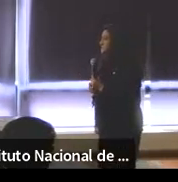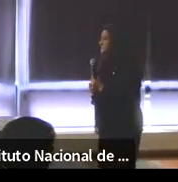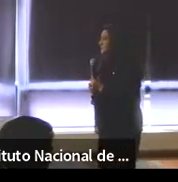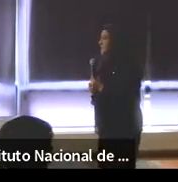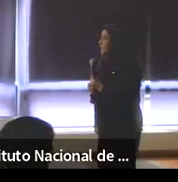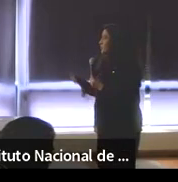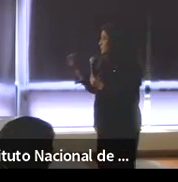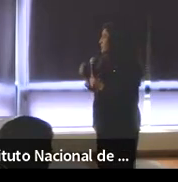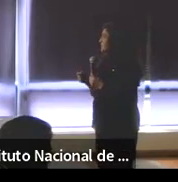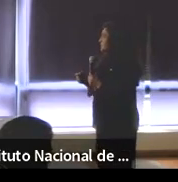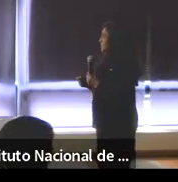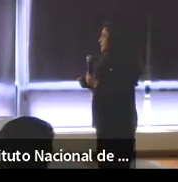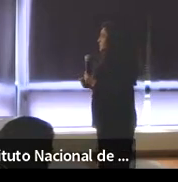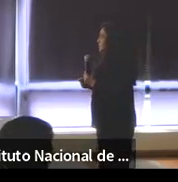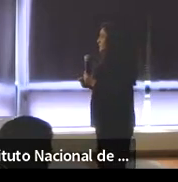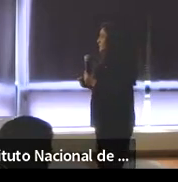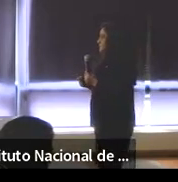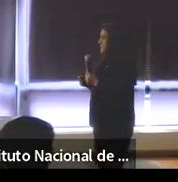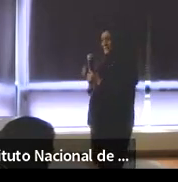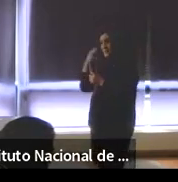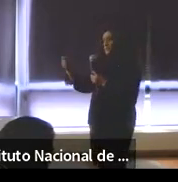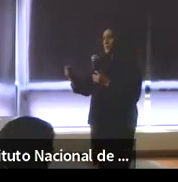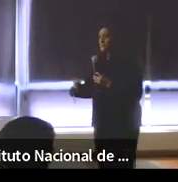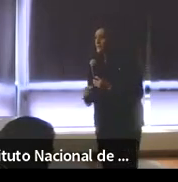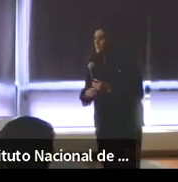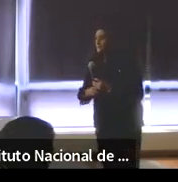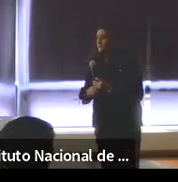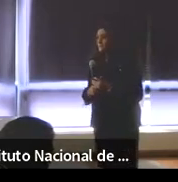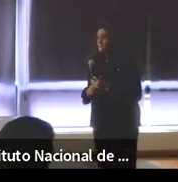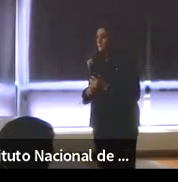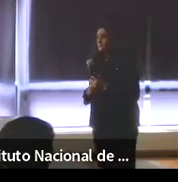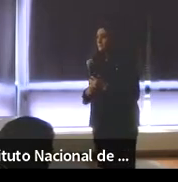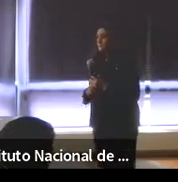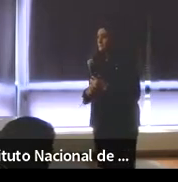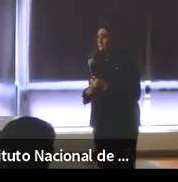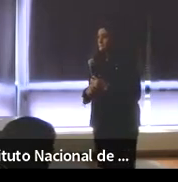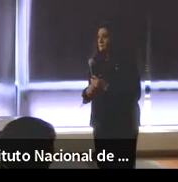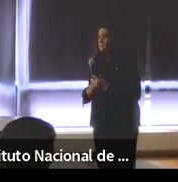trabajo pero es una persona que siempre es muy reactiva